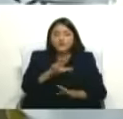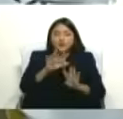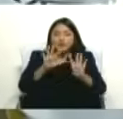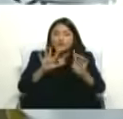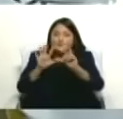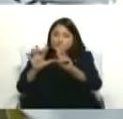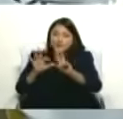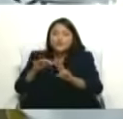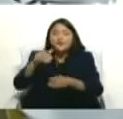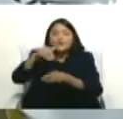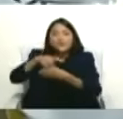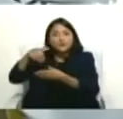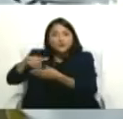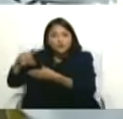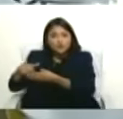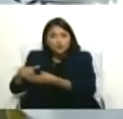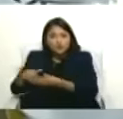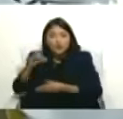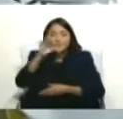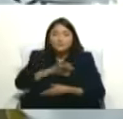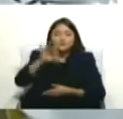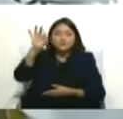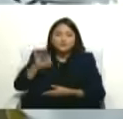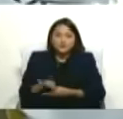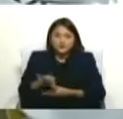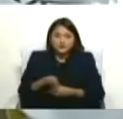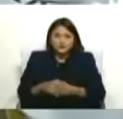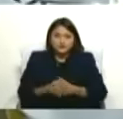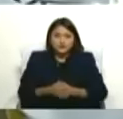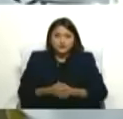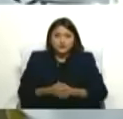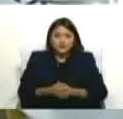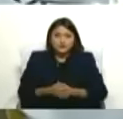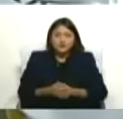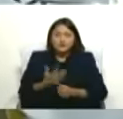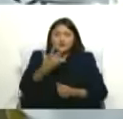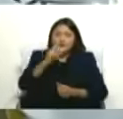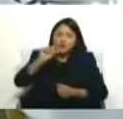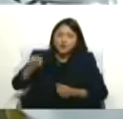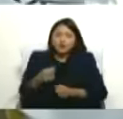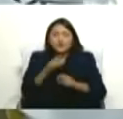379.397 votos, para un porcentaje de